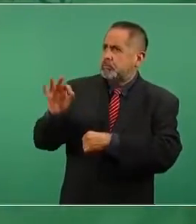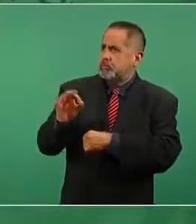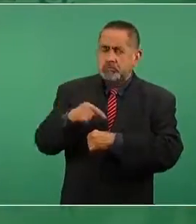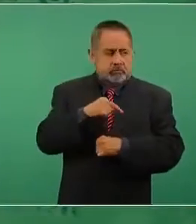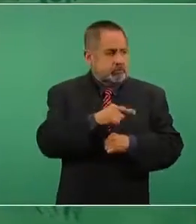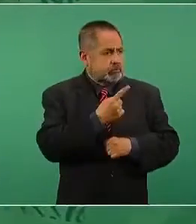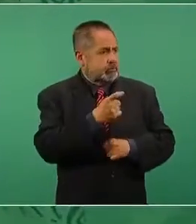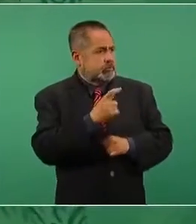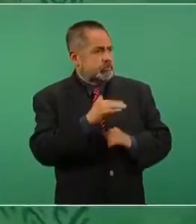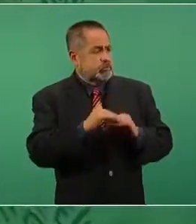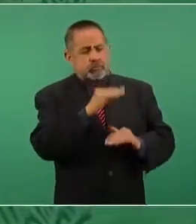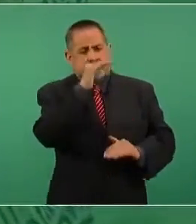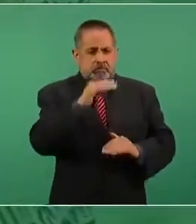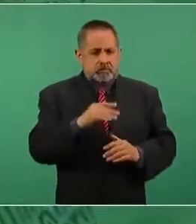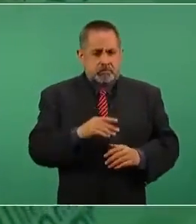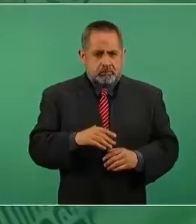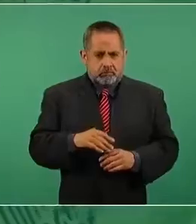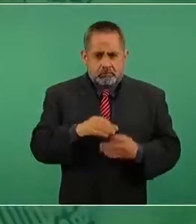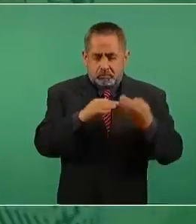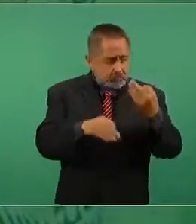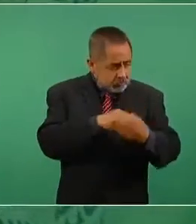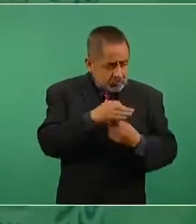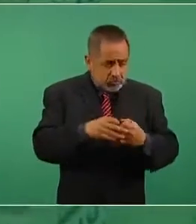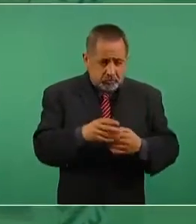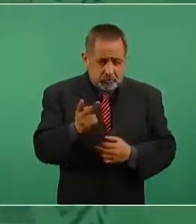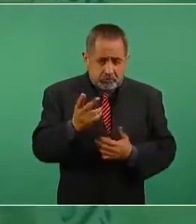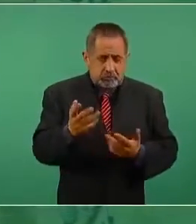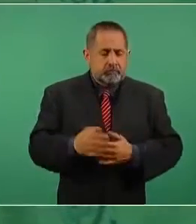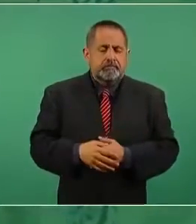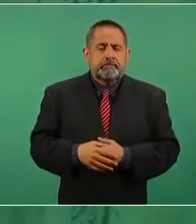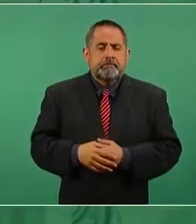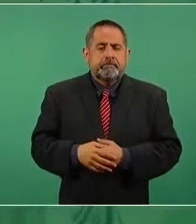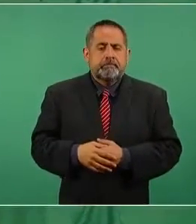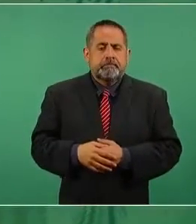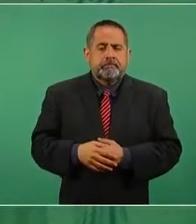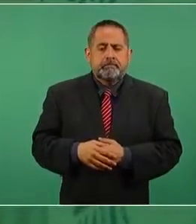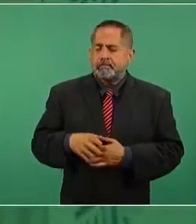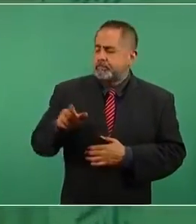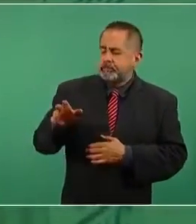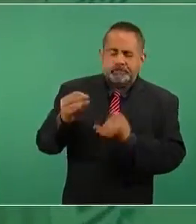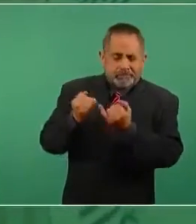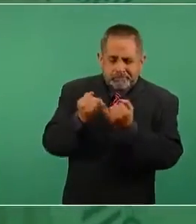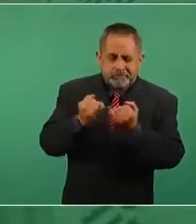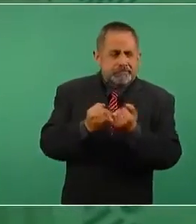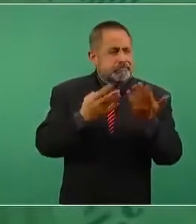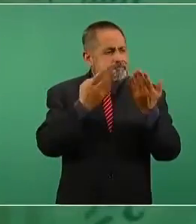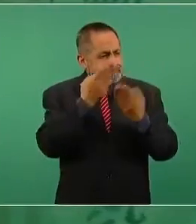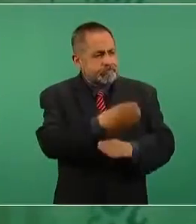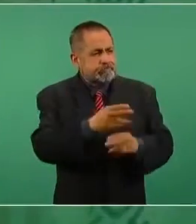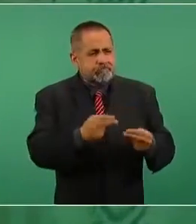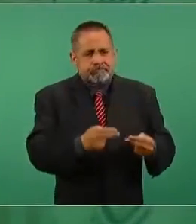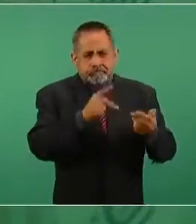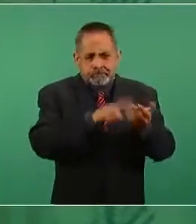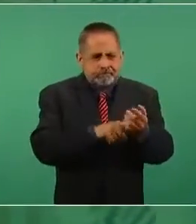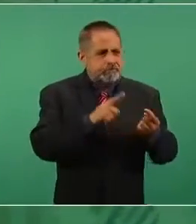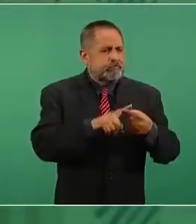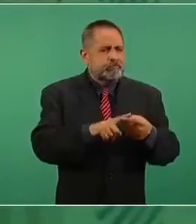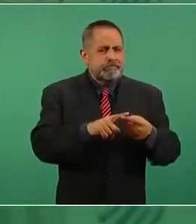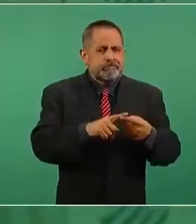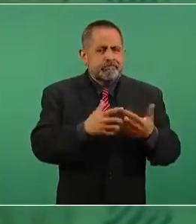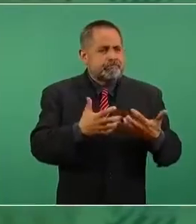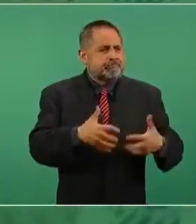de todas estas empresas? Así es. Sí, de bancos, de las